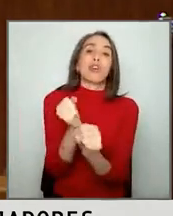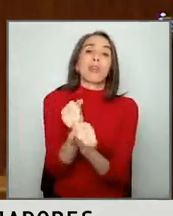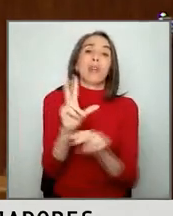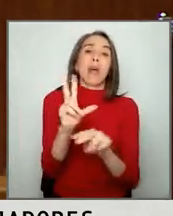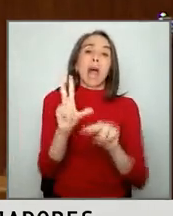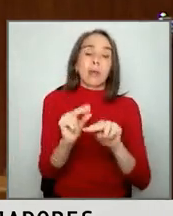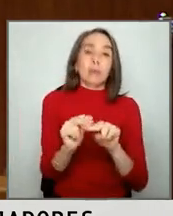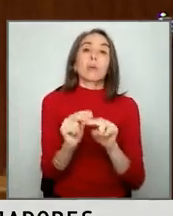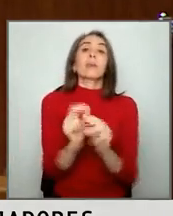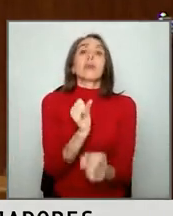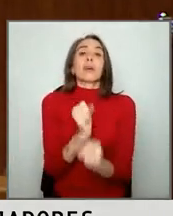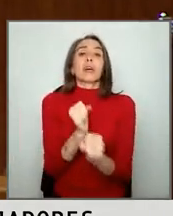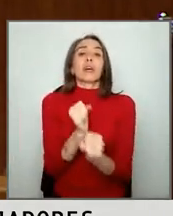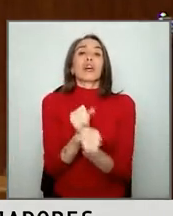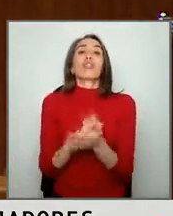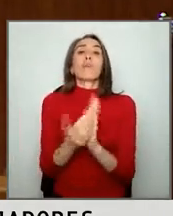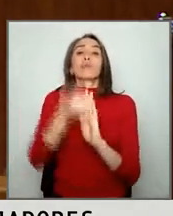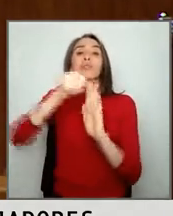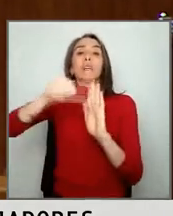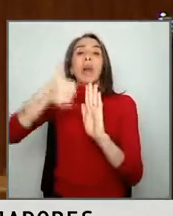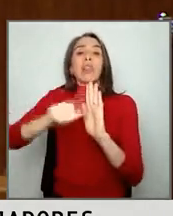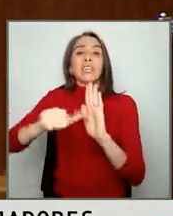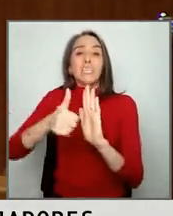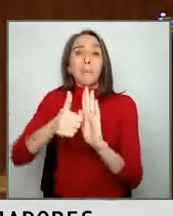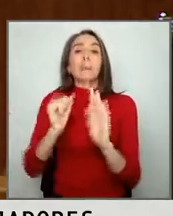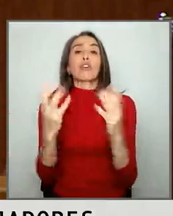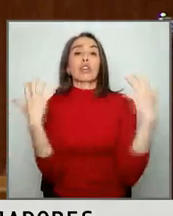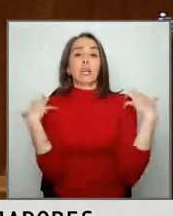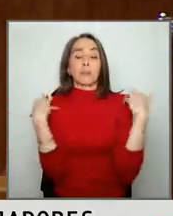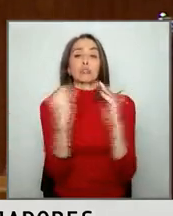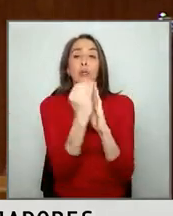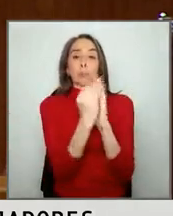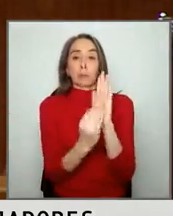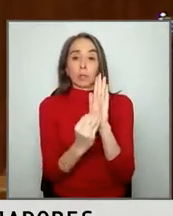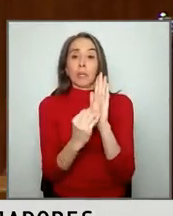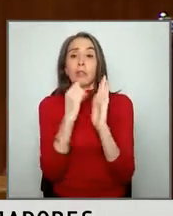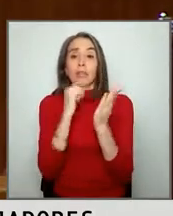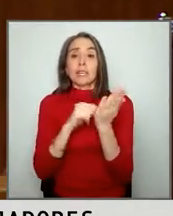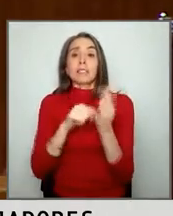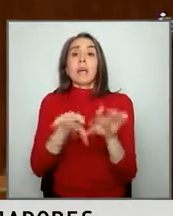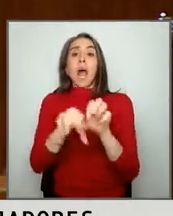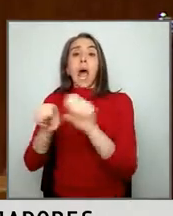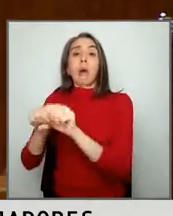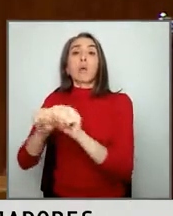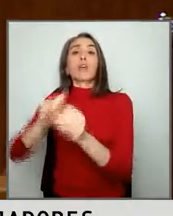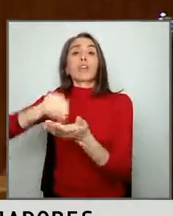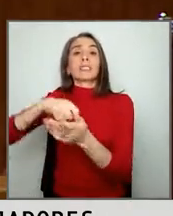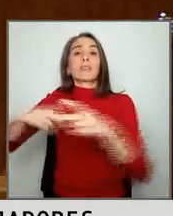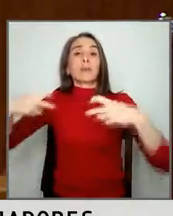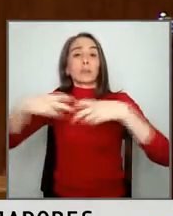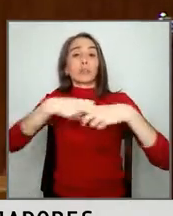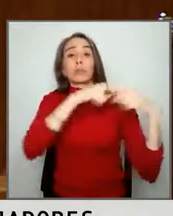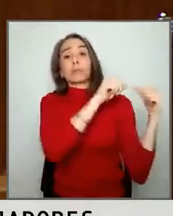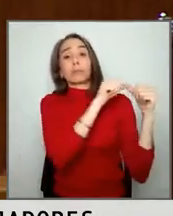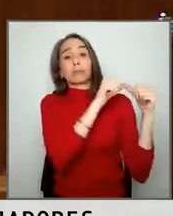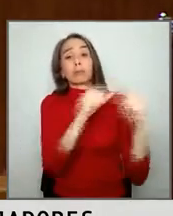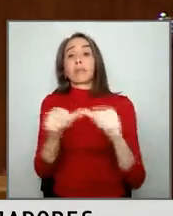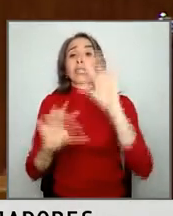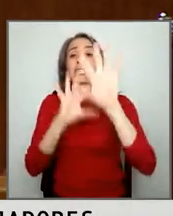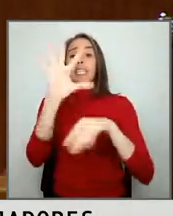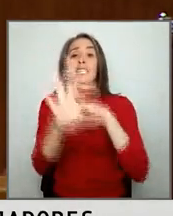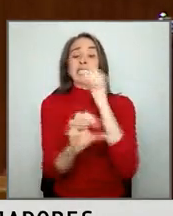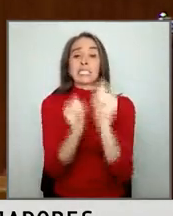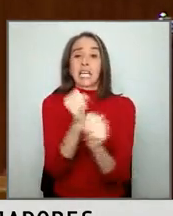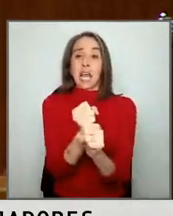las cuales se encuentran reconocidas en los instrumentos colectivos respectivos por más de 15 años y son recibidas de forma